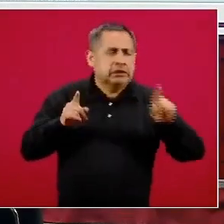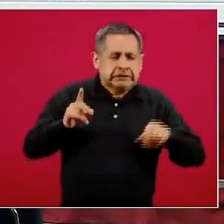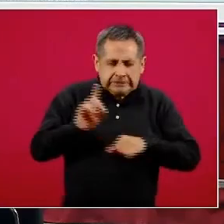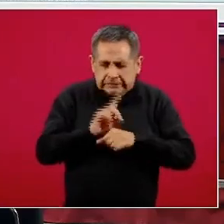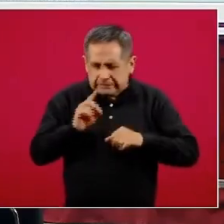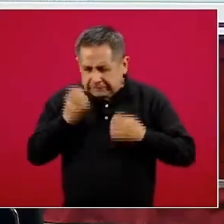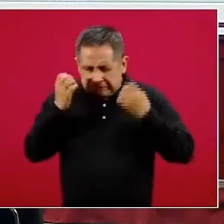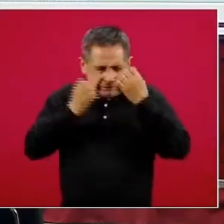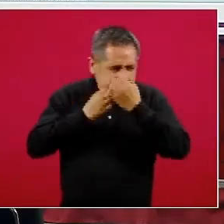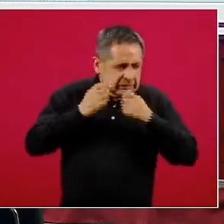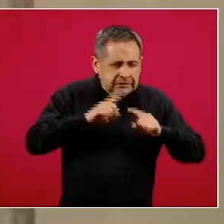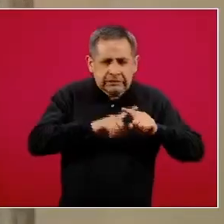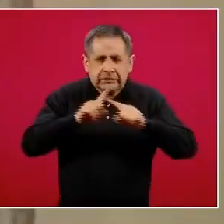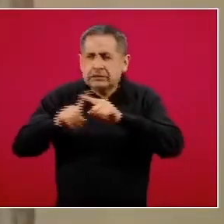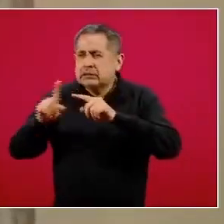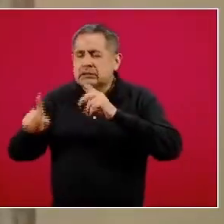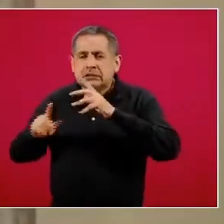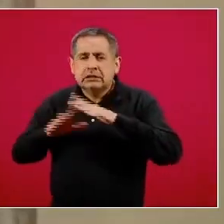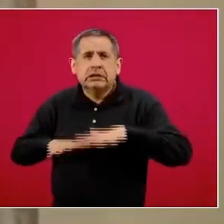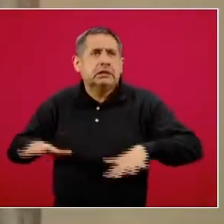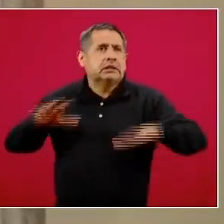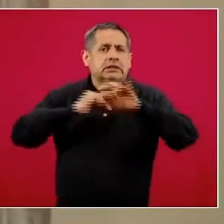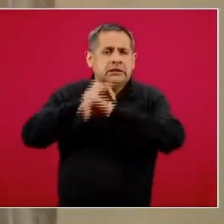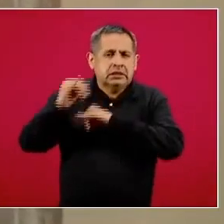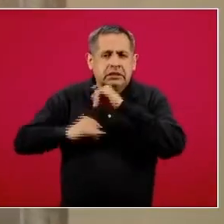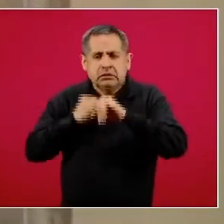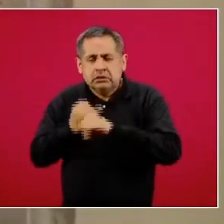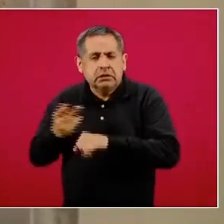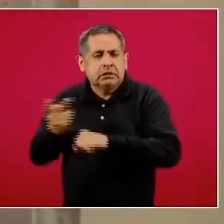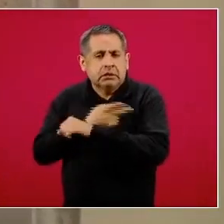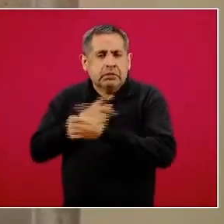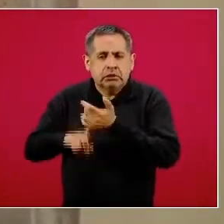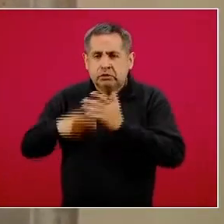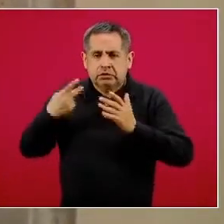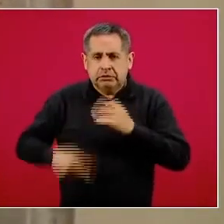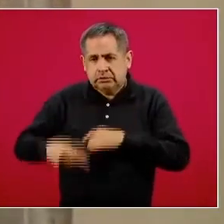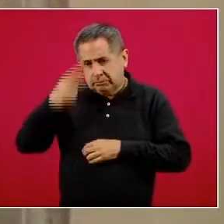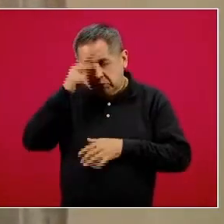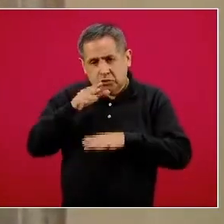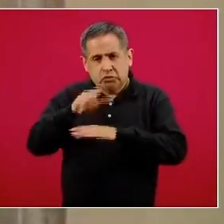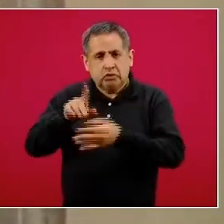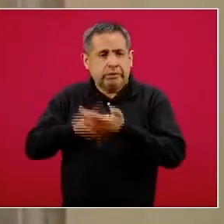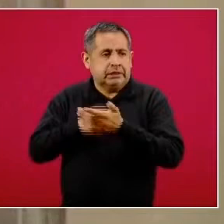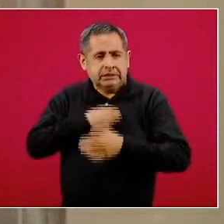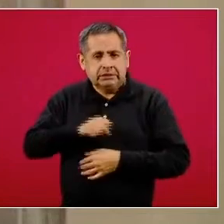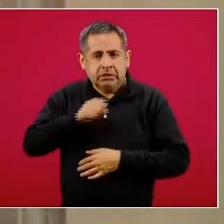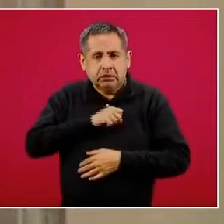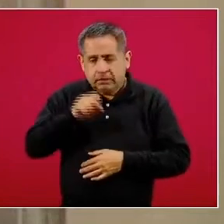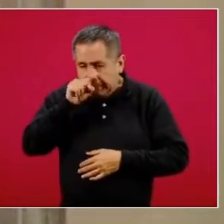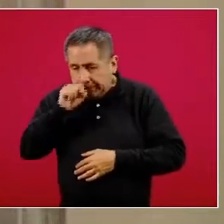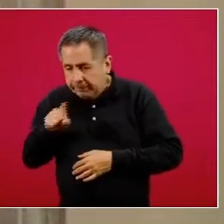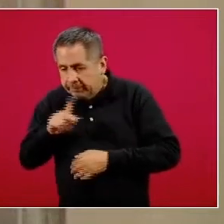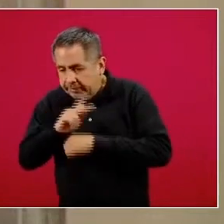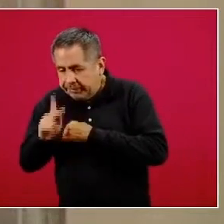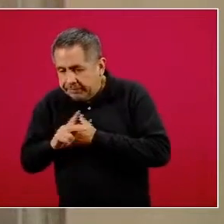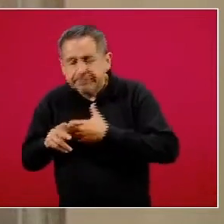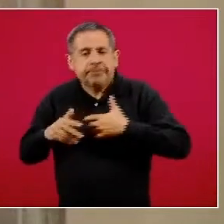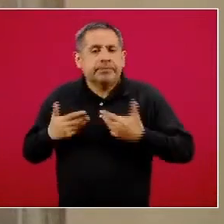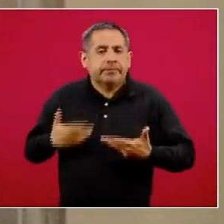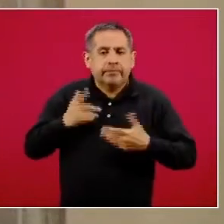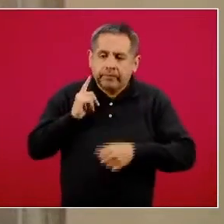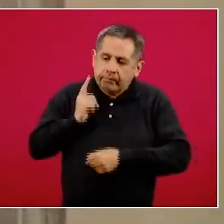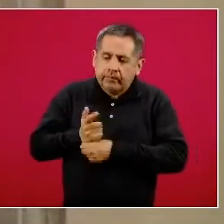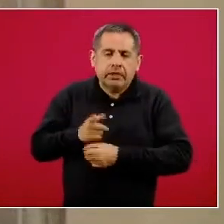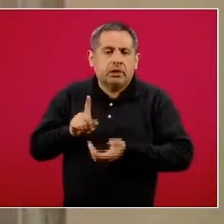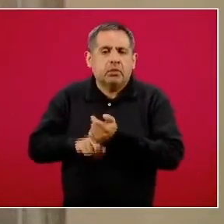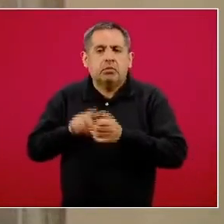constantemente revisando lo que ocurre en el panorama internacional y en el panorama nacional en cuestión de salud de nuestro país, para